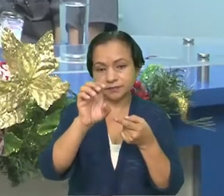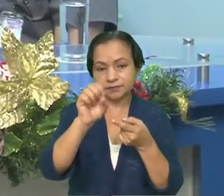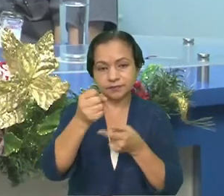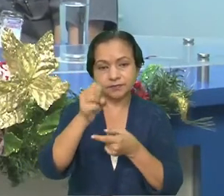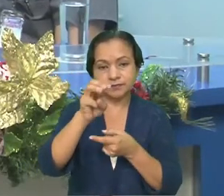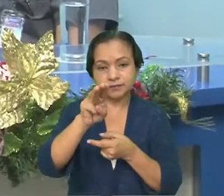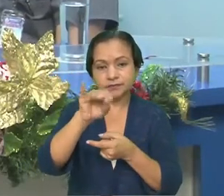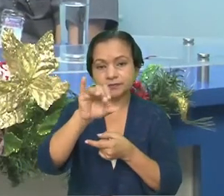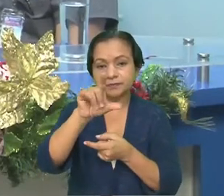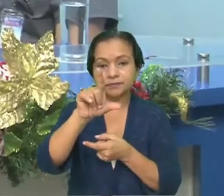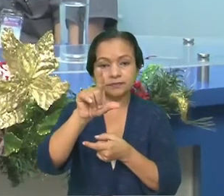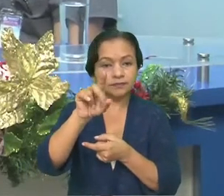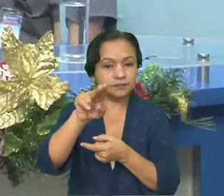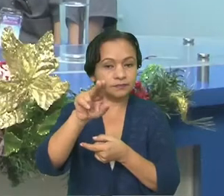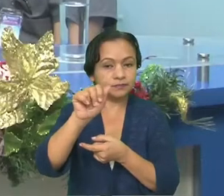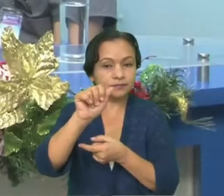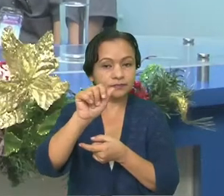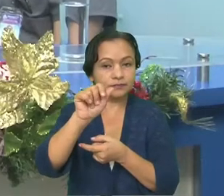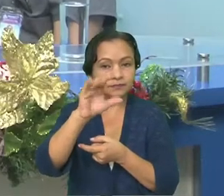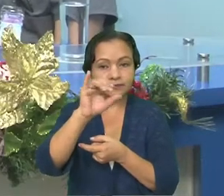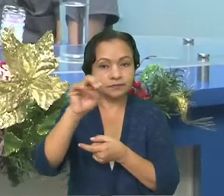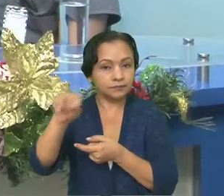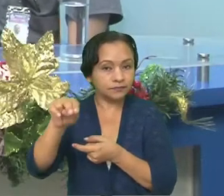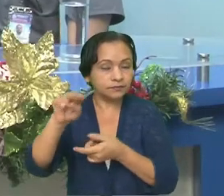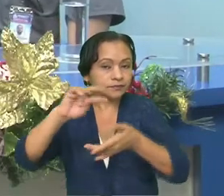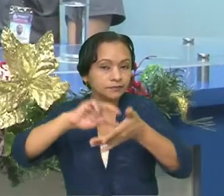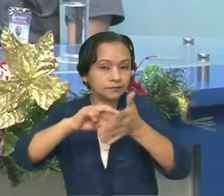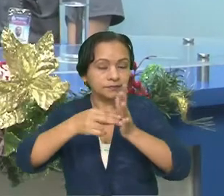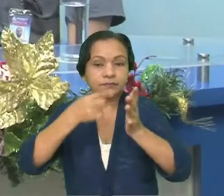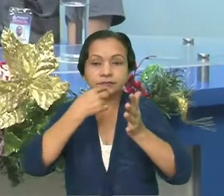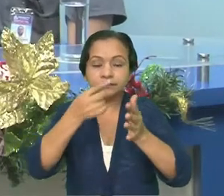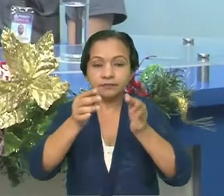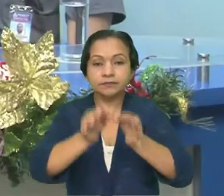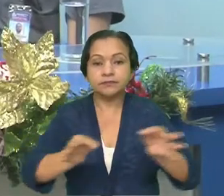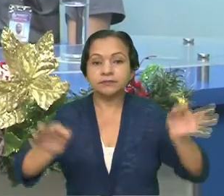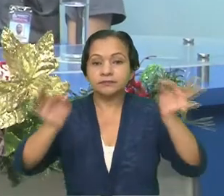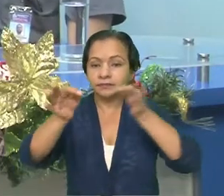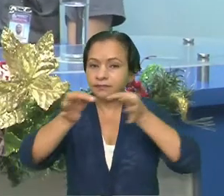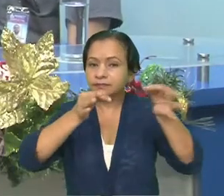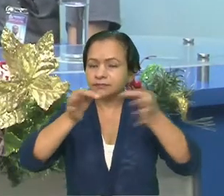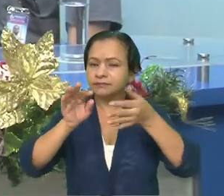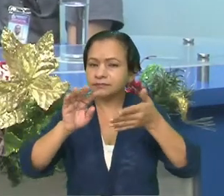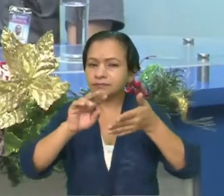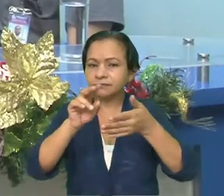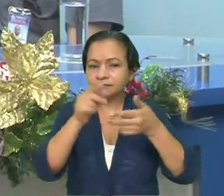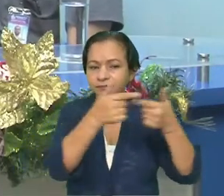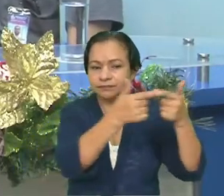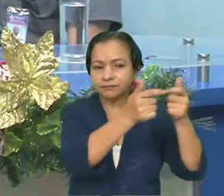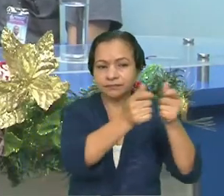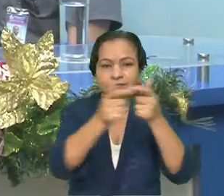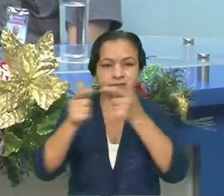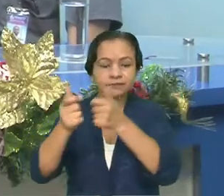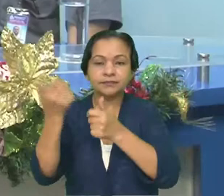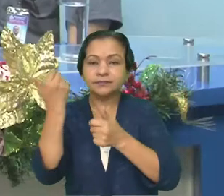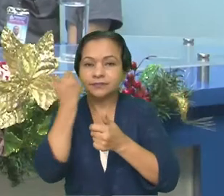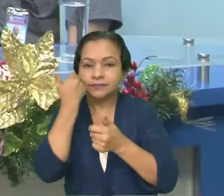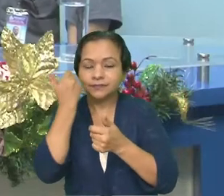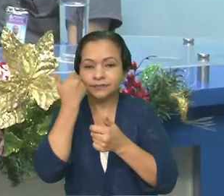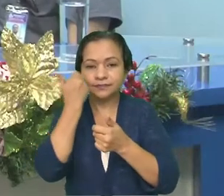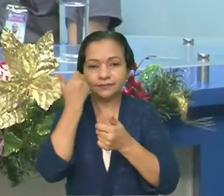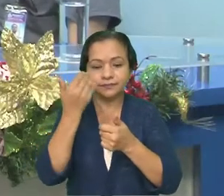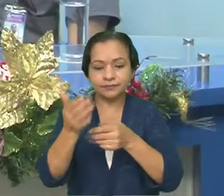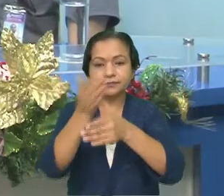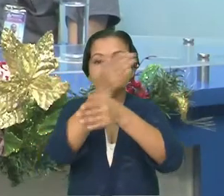desmielinización? Sí, ahí es importante iniciar diciendo que entonces existirían dos grupos grandes de enfermedades de la mielina.